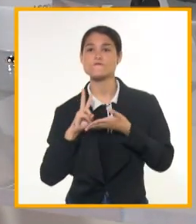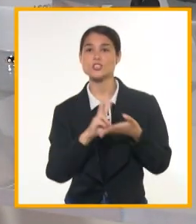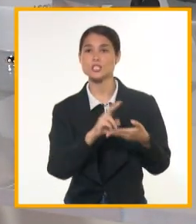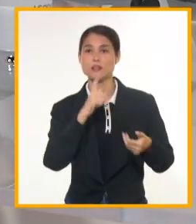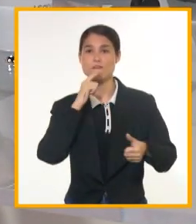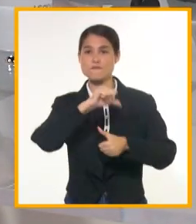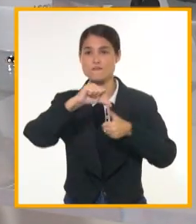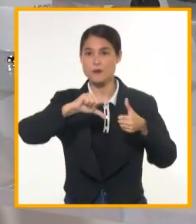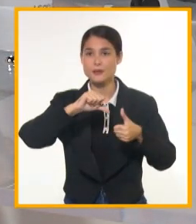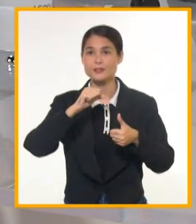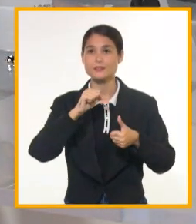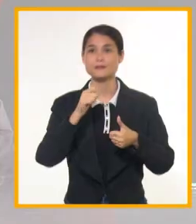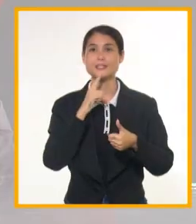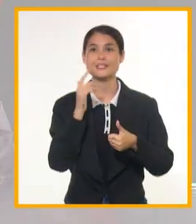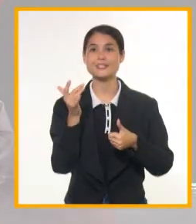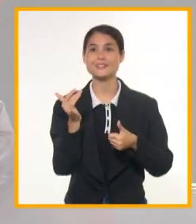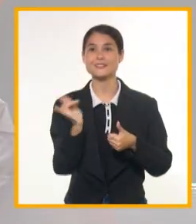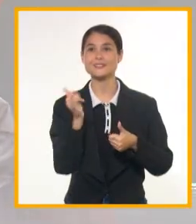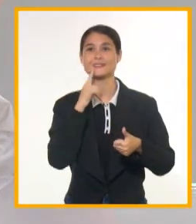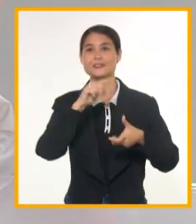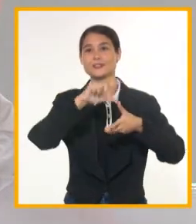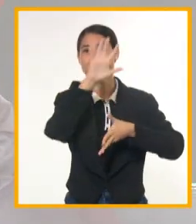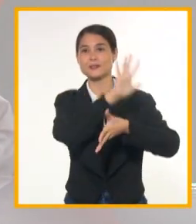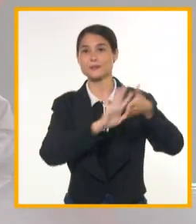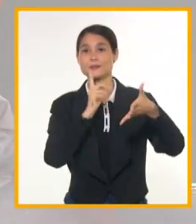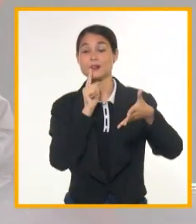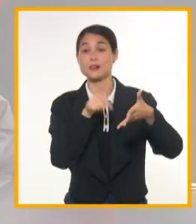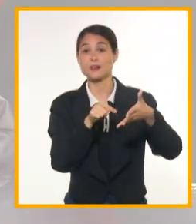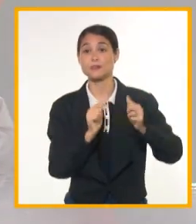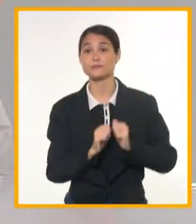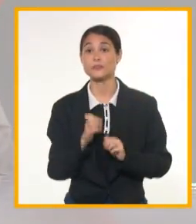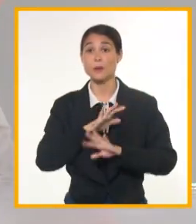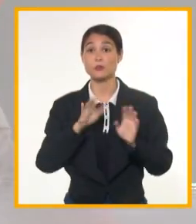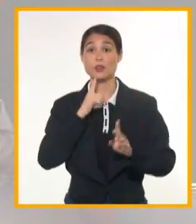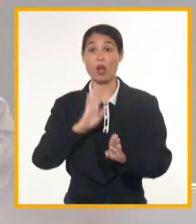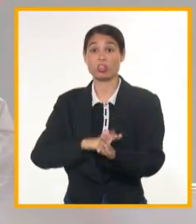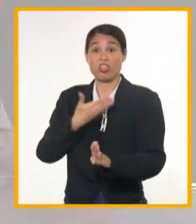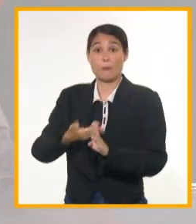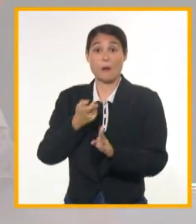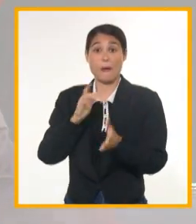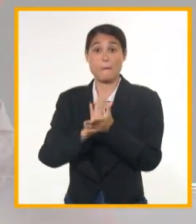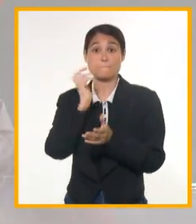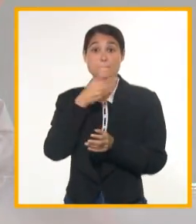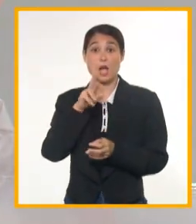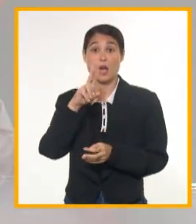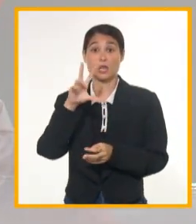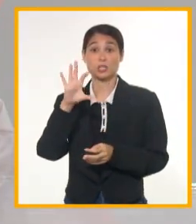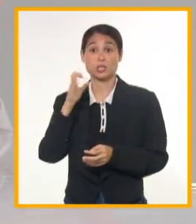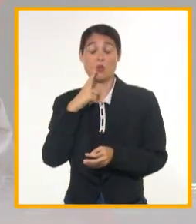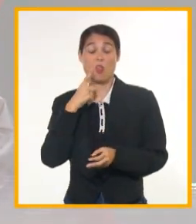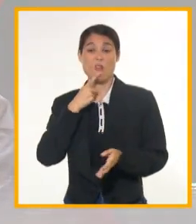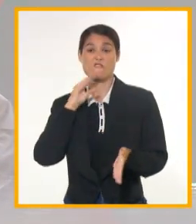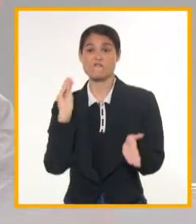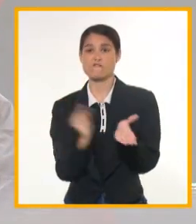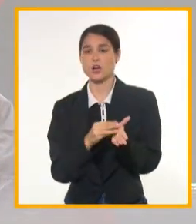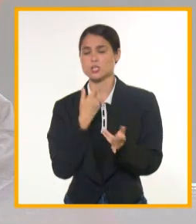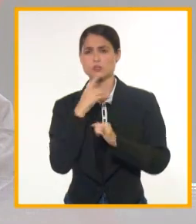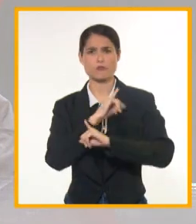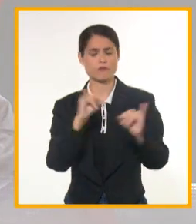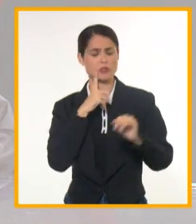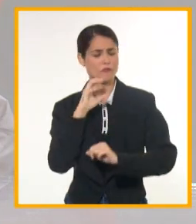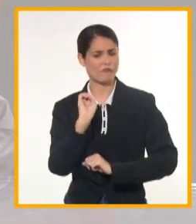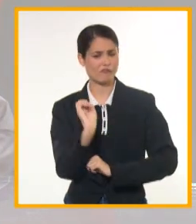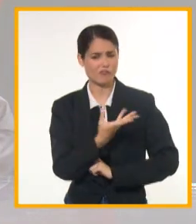de Centroamérica haciendo anuncios y diciendo cosas que después el presidente de Panamá ha desmentido en